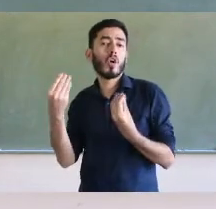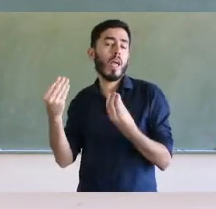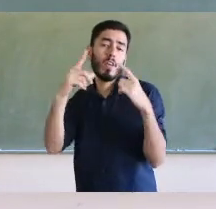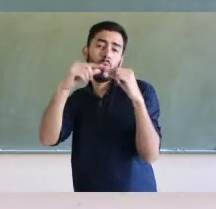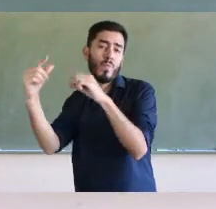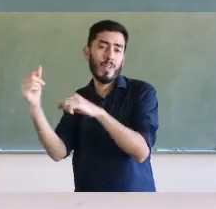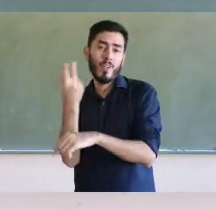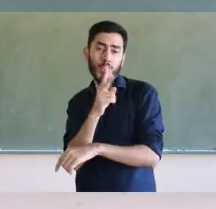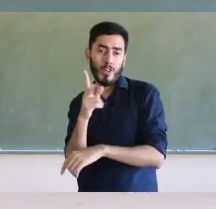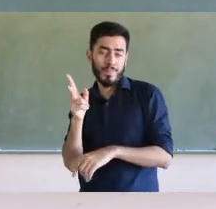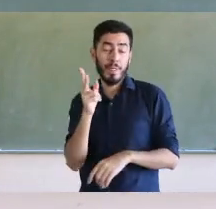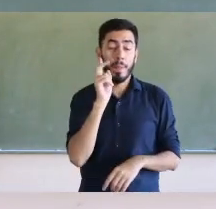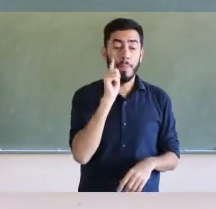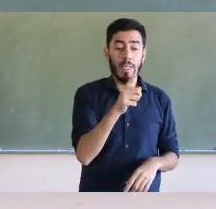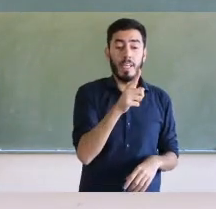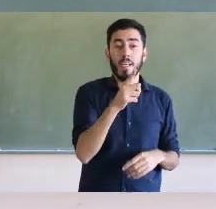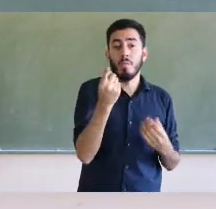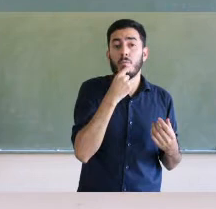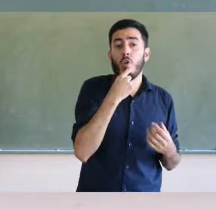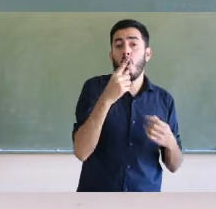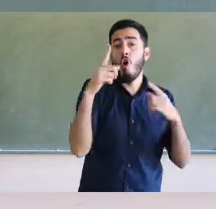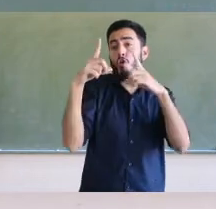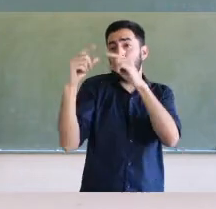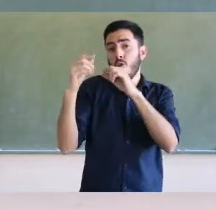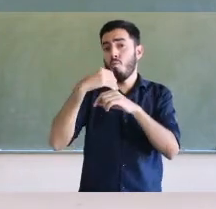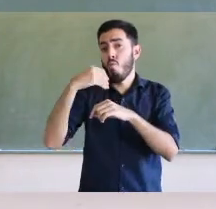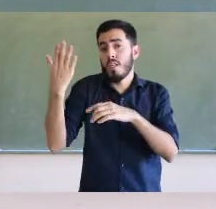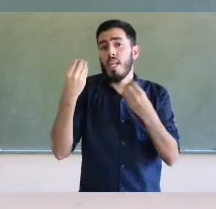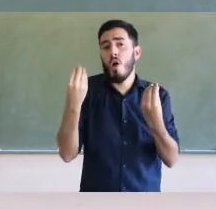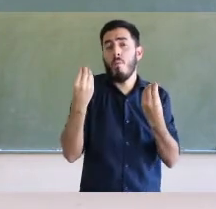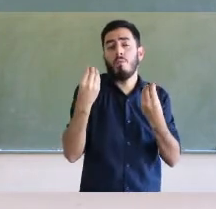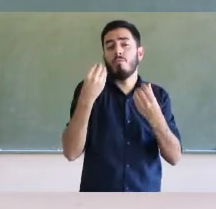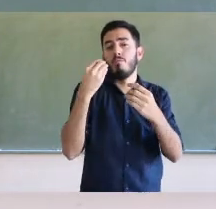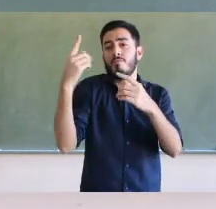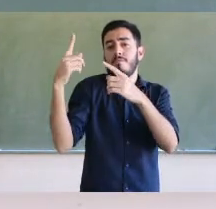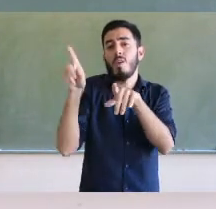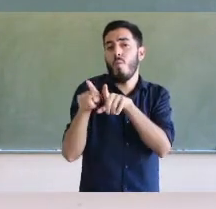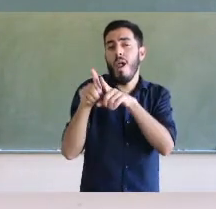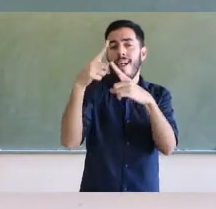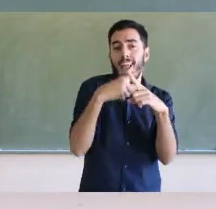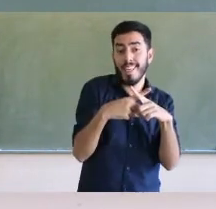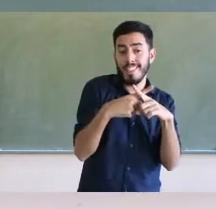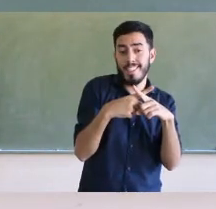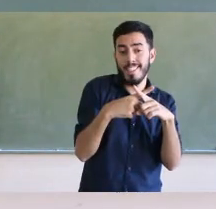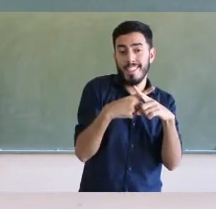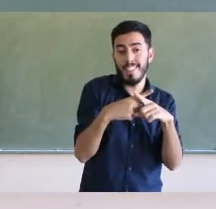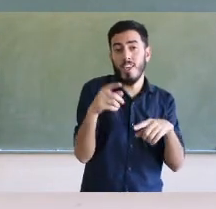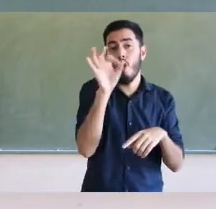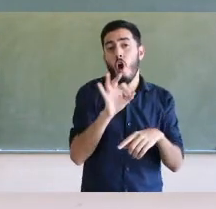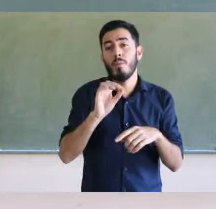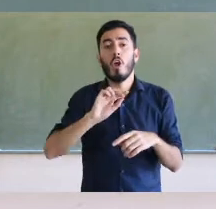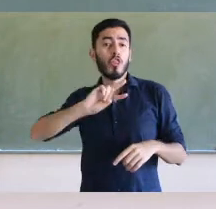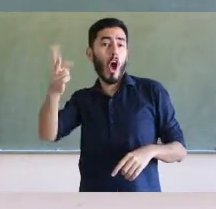números. Fíjense que un número cualquiera lo simbolizábamos con la letra X o el doble de un número, 2 por X.